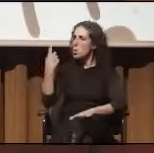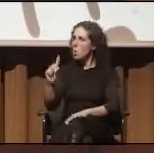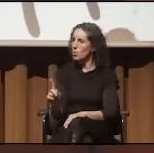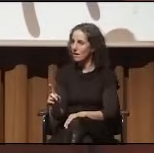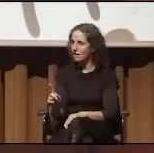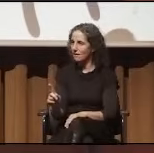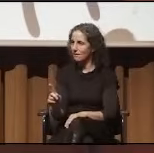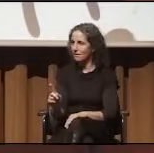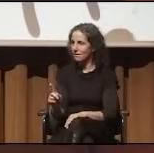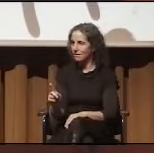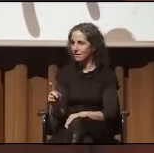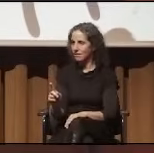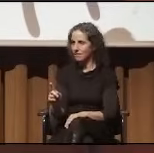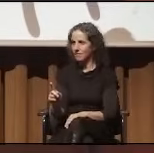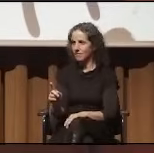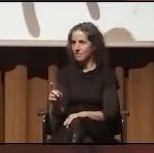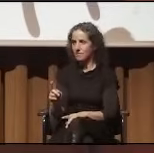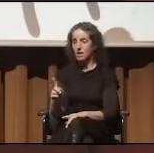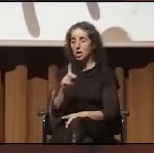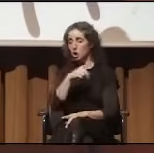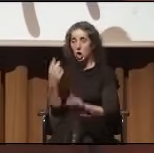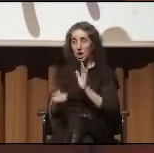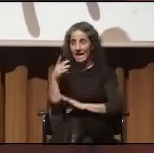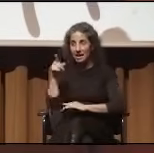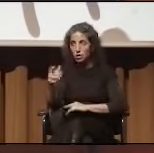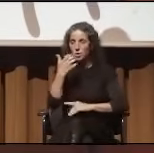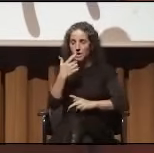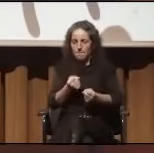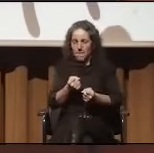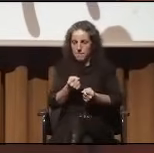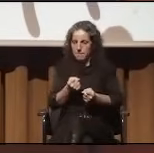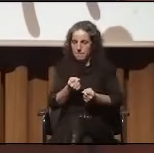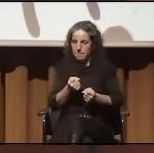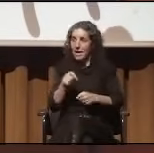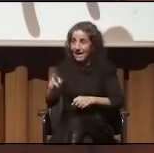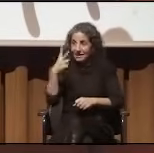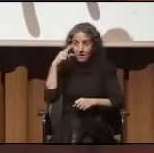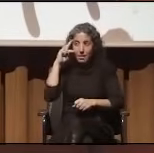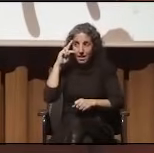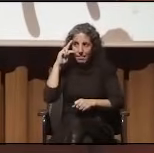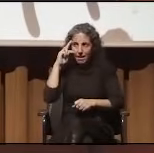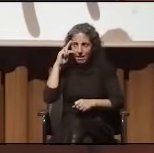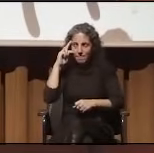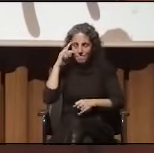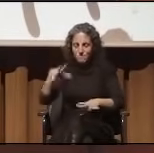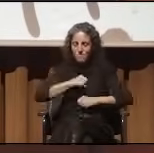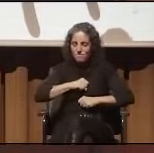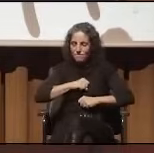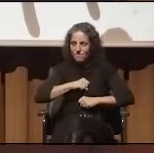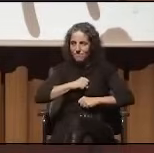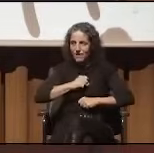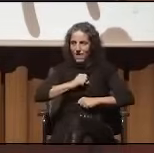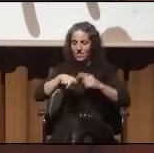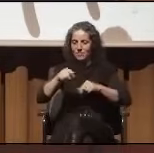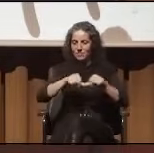dolor te lo provocas tú cuando estés contraído. Esa experiencia te la quedas en el cuerpo. Y a partir de ahí sabes